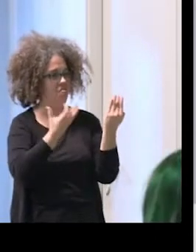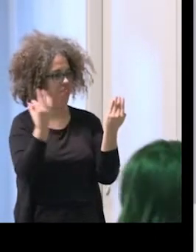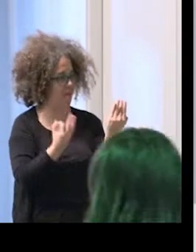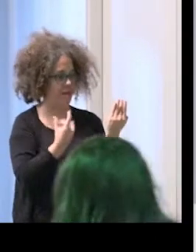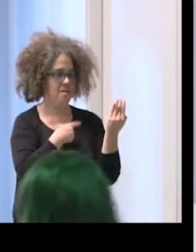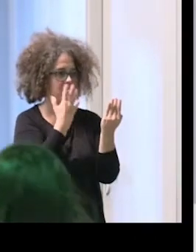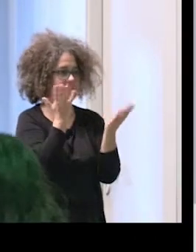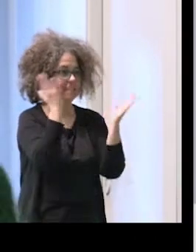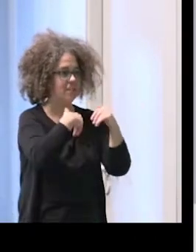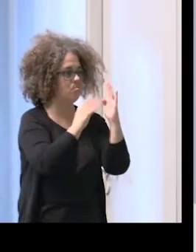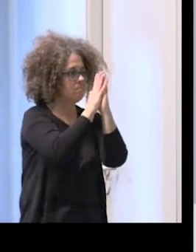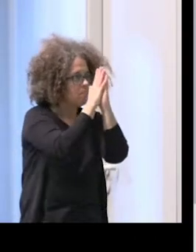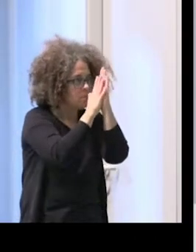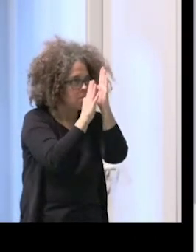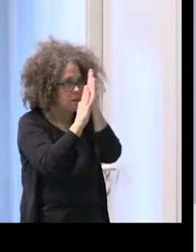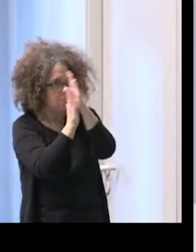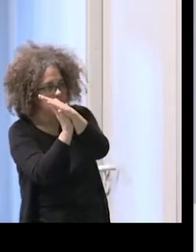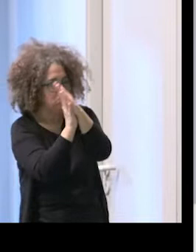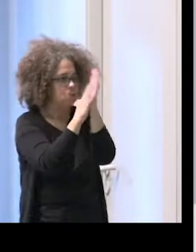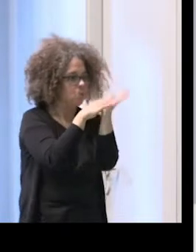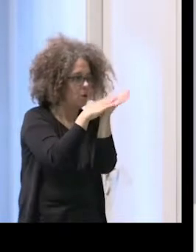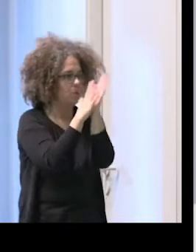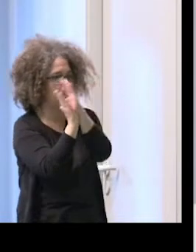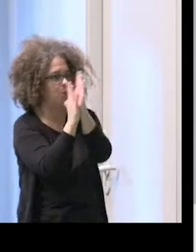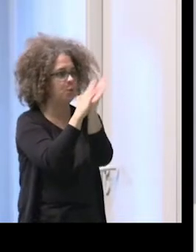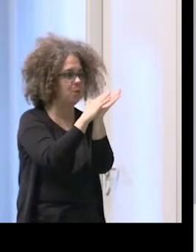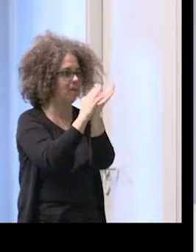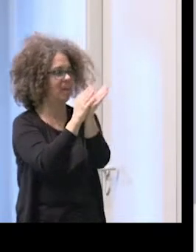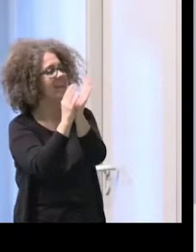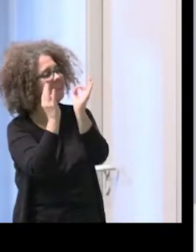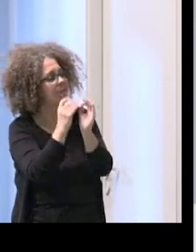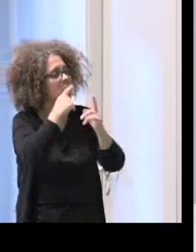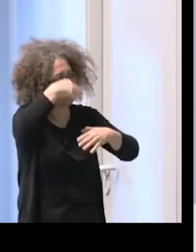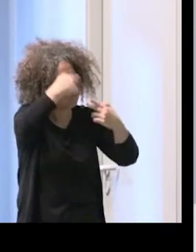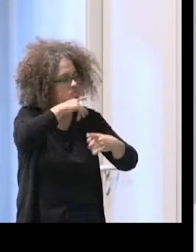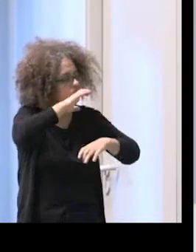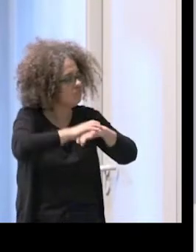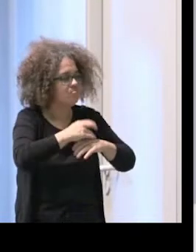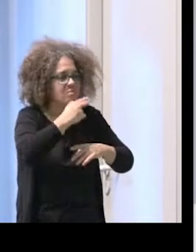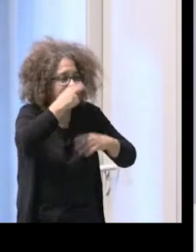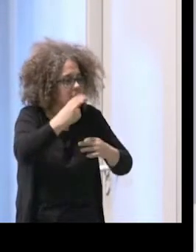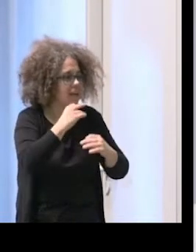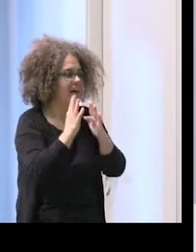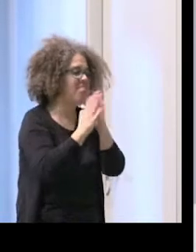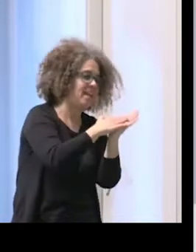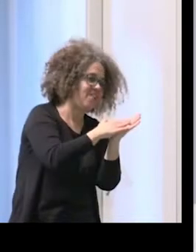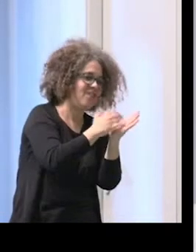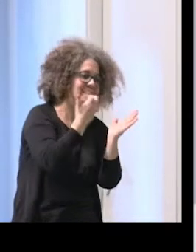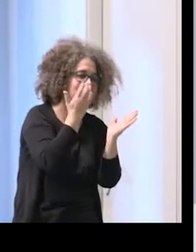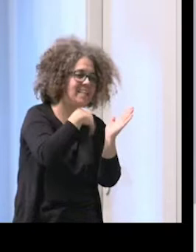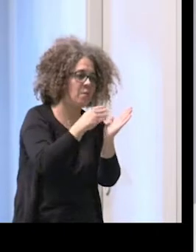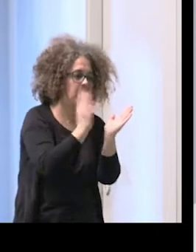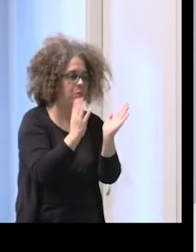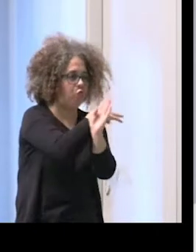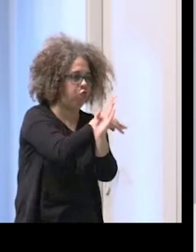polaridad de sus heterocilios en la dirección correcta. Entonces, hay un montón de escollos